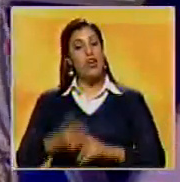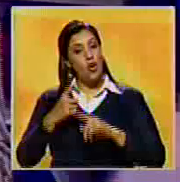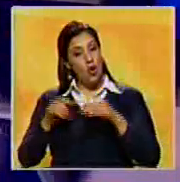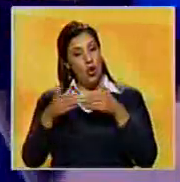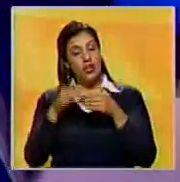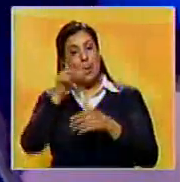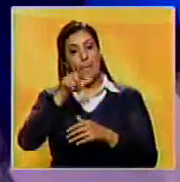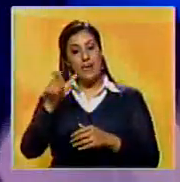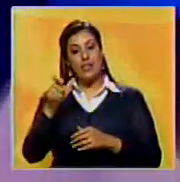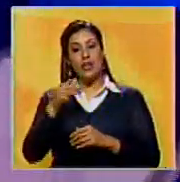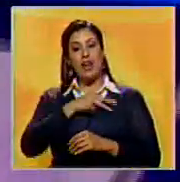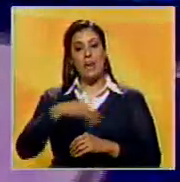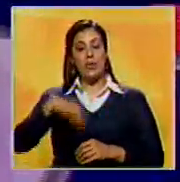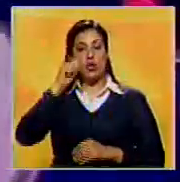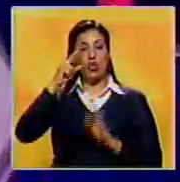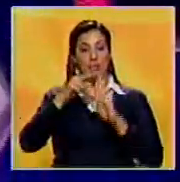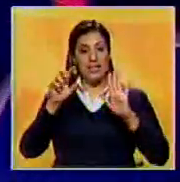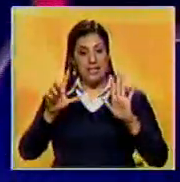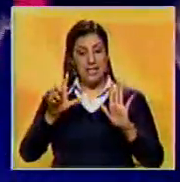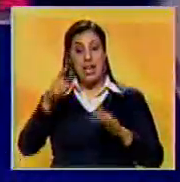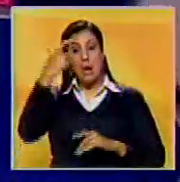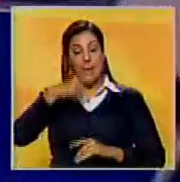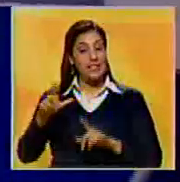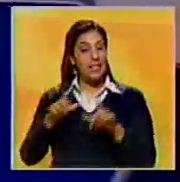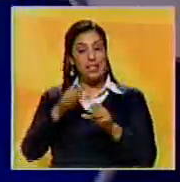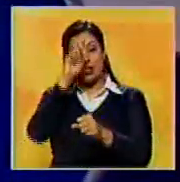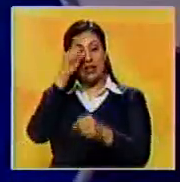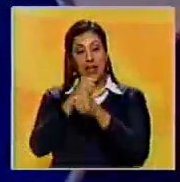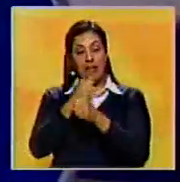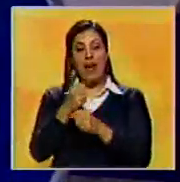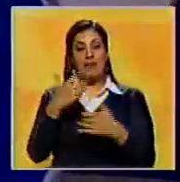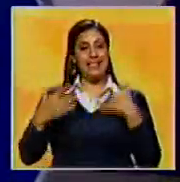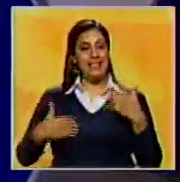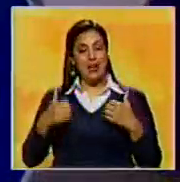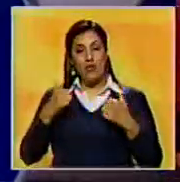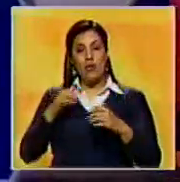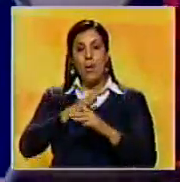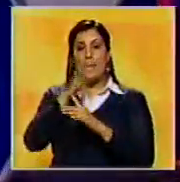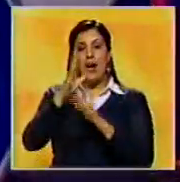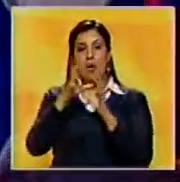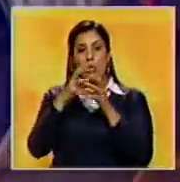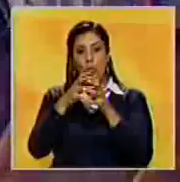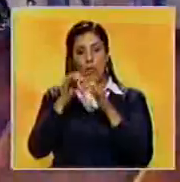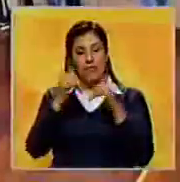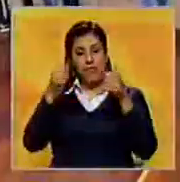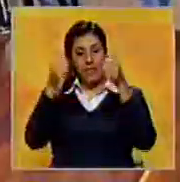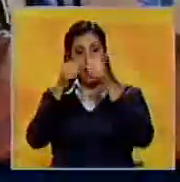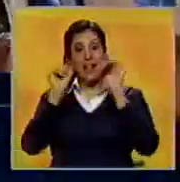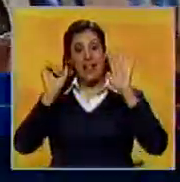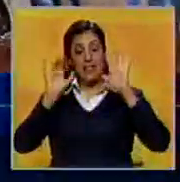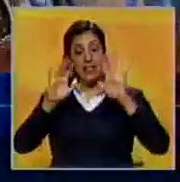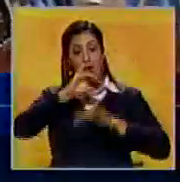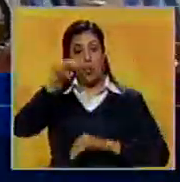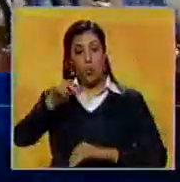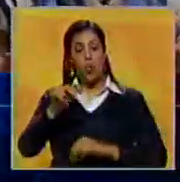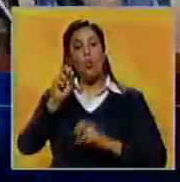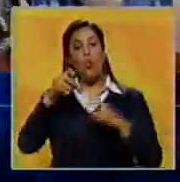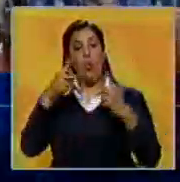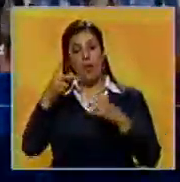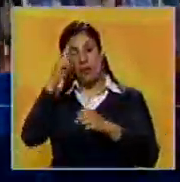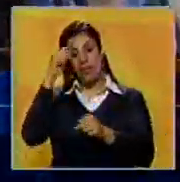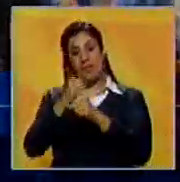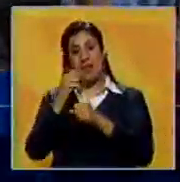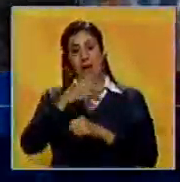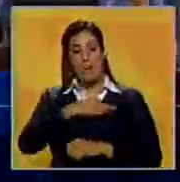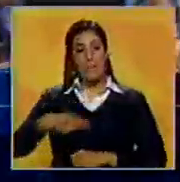Cerramos con los aspirantes a Mr. Venezuela 2017, quienes ya están trabajando con mucho entusiasmo rumbo a la noche final. Este 10 de junio será la nueva edición del